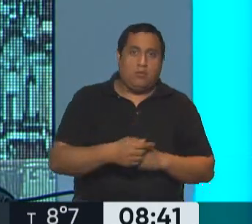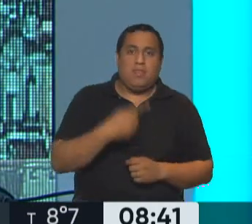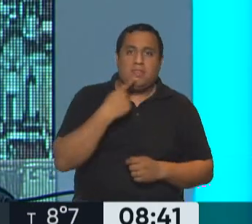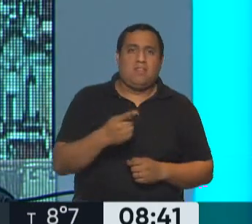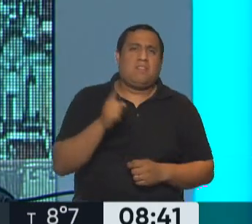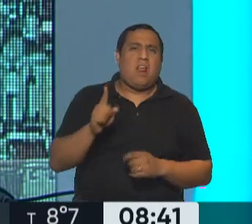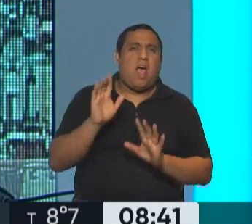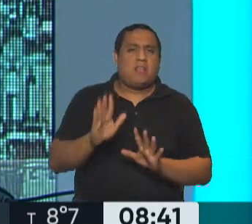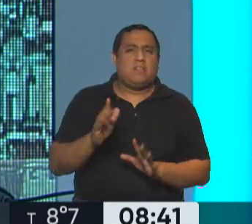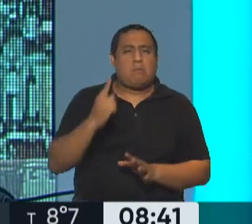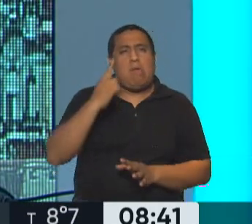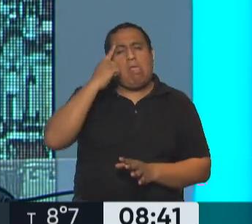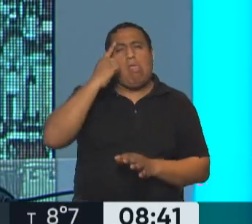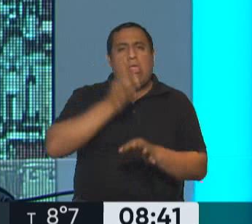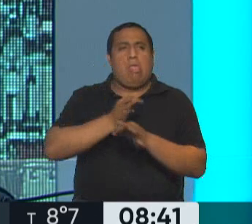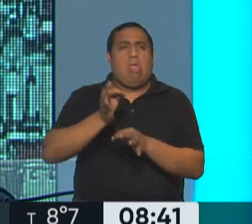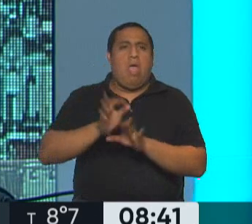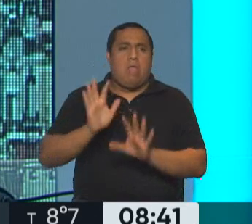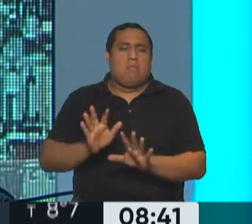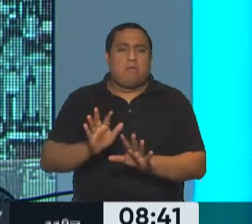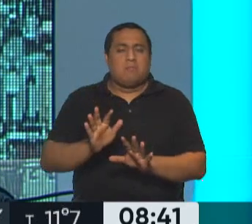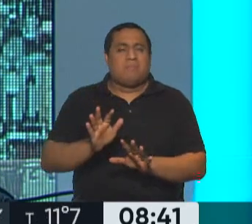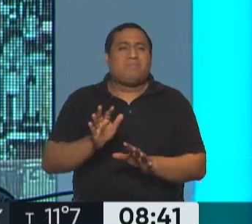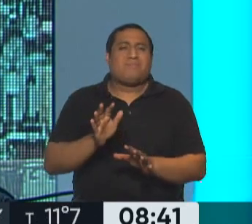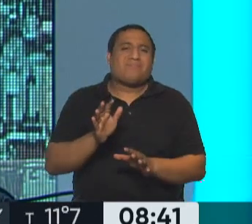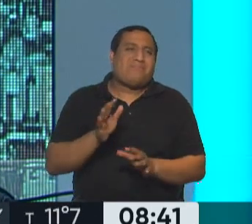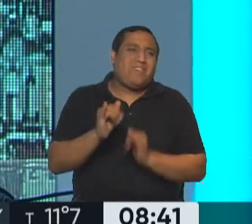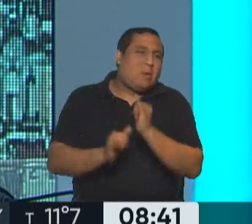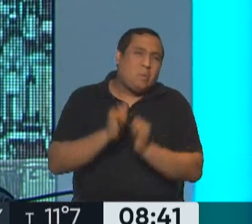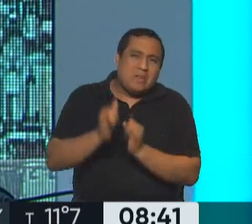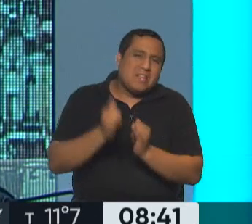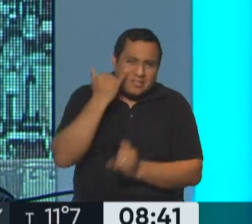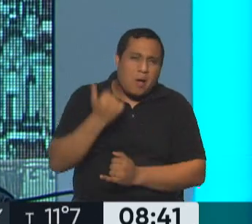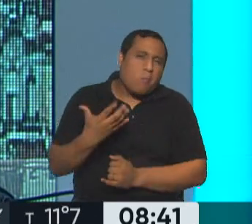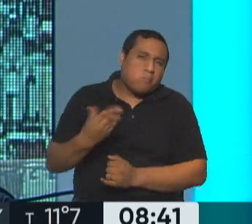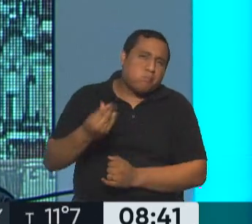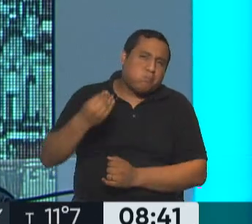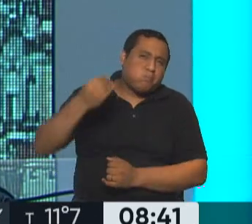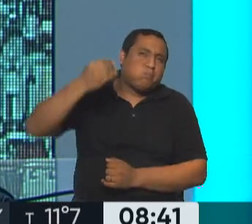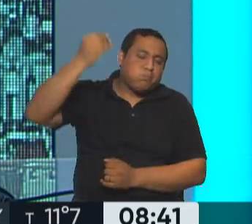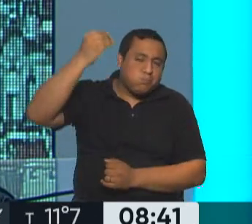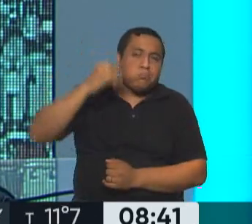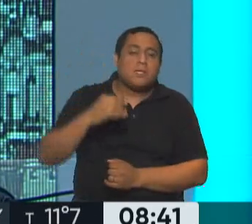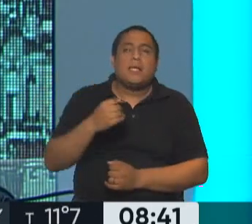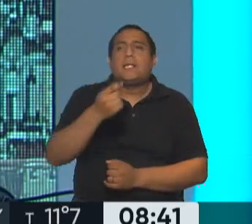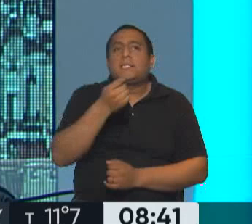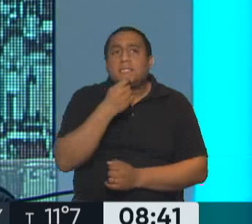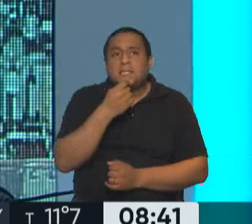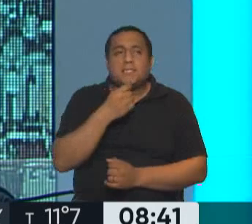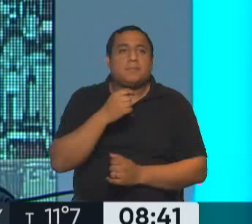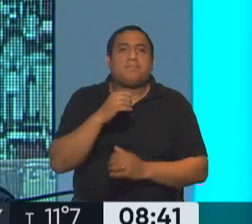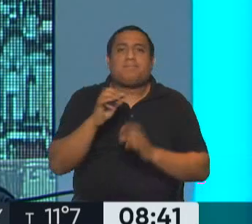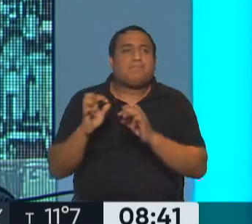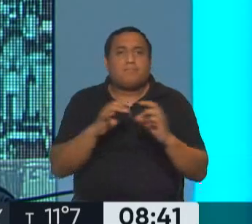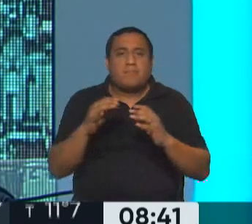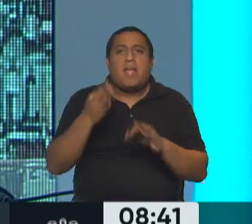Así definieron, no es una palabra nueva para la oposición y para Juntos por el Cambio. En reiteradas oportunidades han hablado cuando se pone en discusión, hablamos